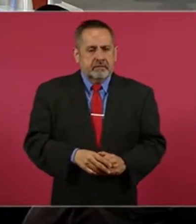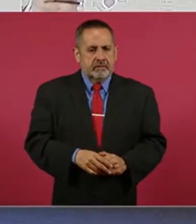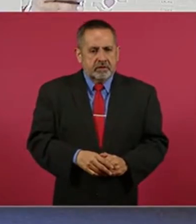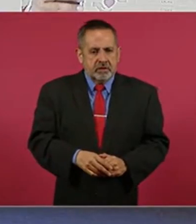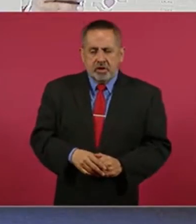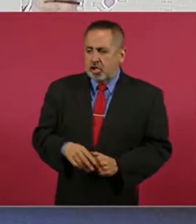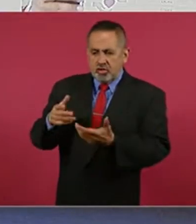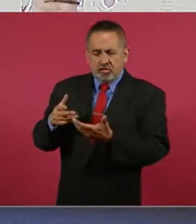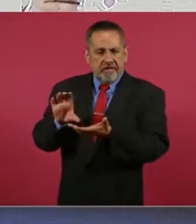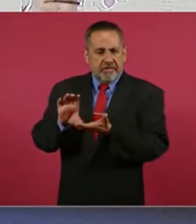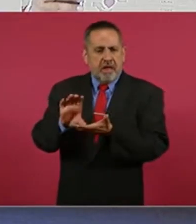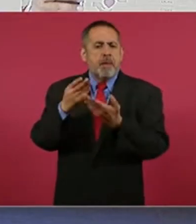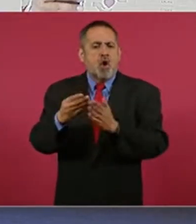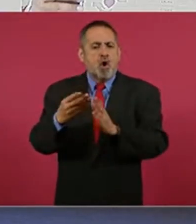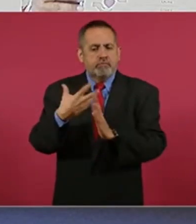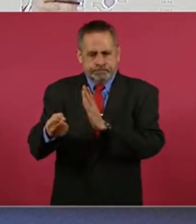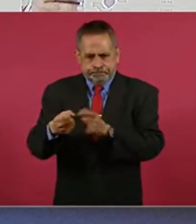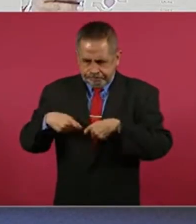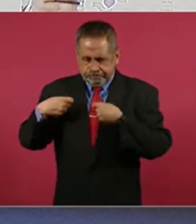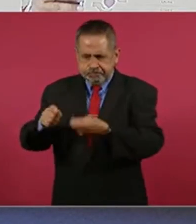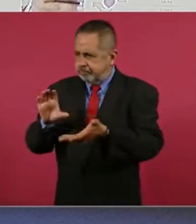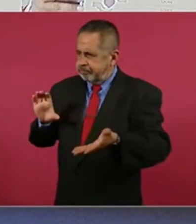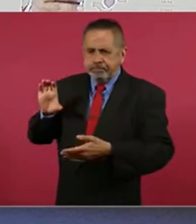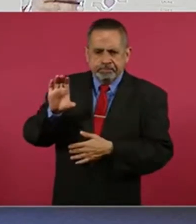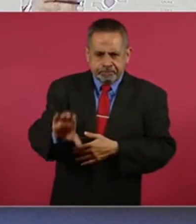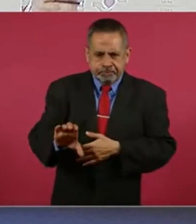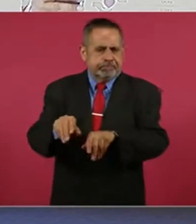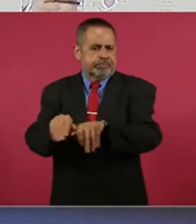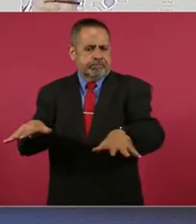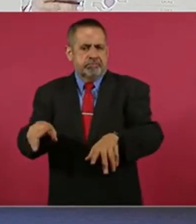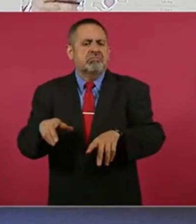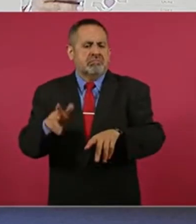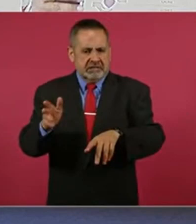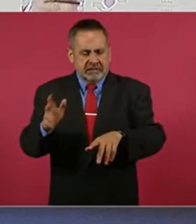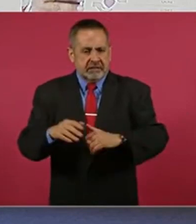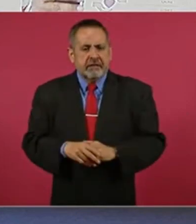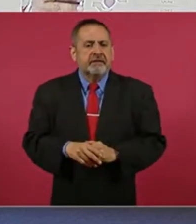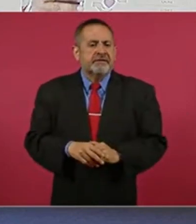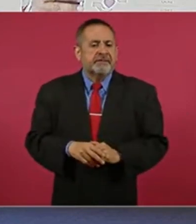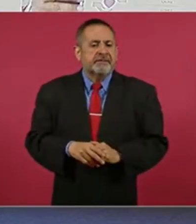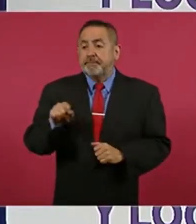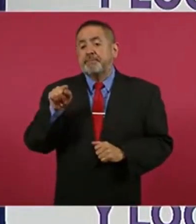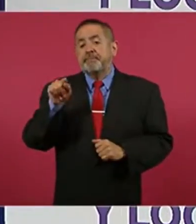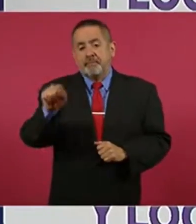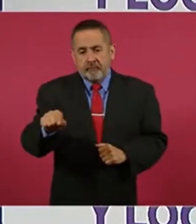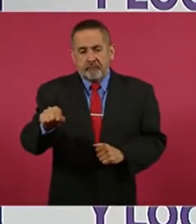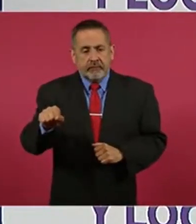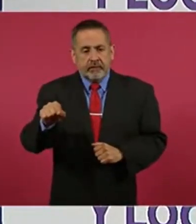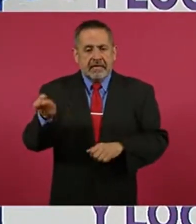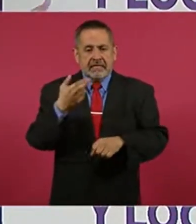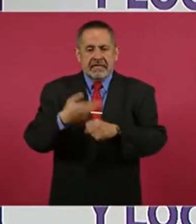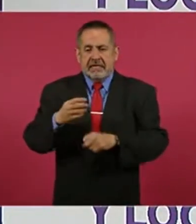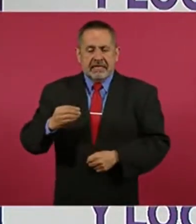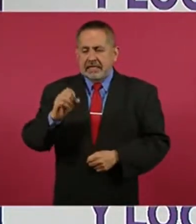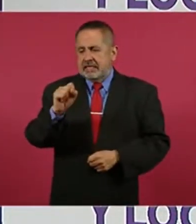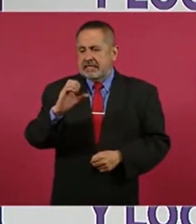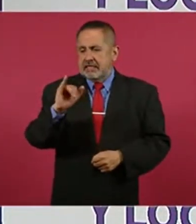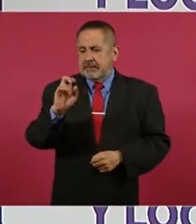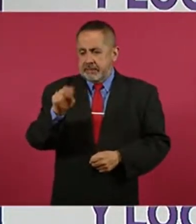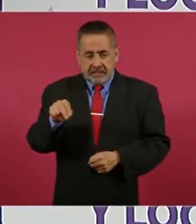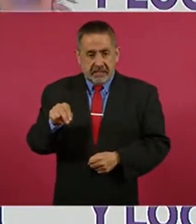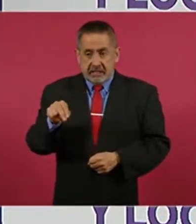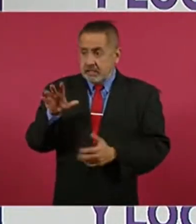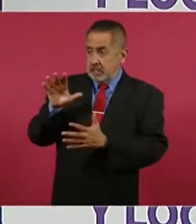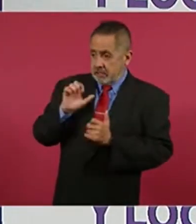liberan estos fondos de la Tesorería de la Federación y llegan a la Secretaría de Bienestar y